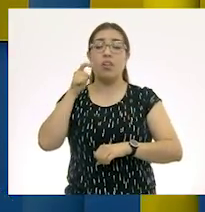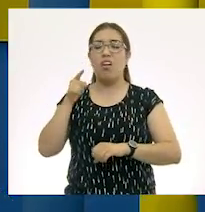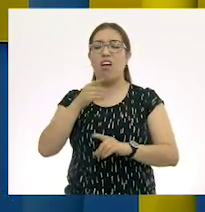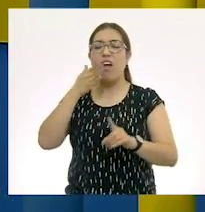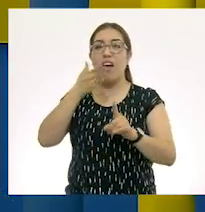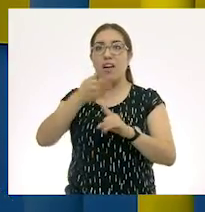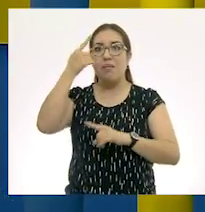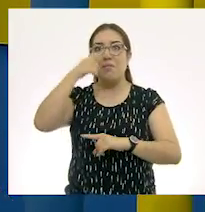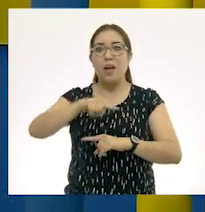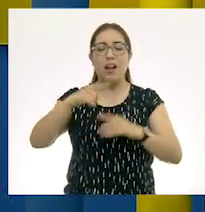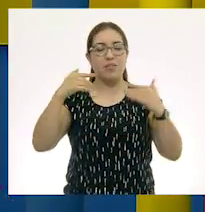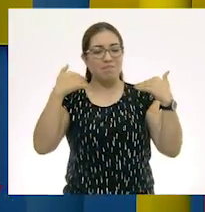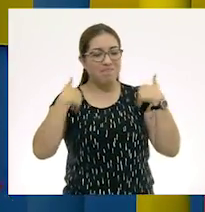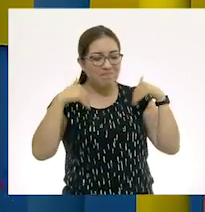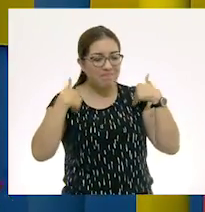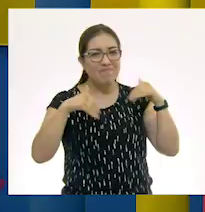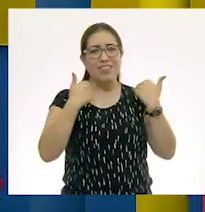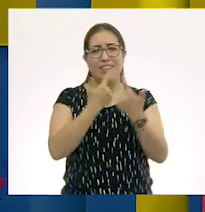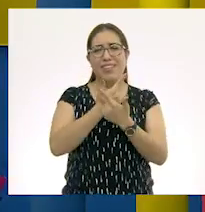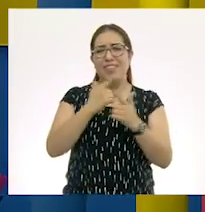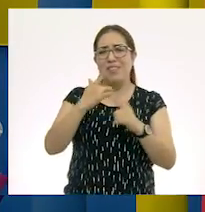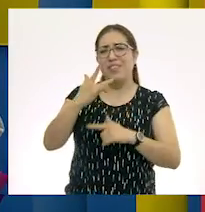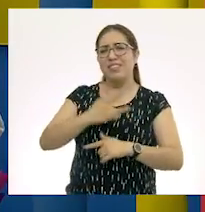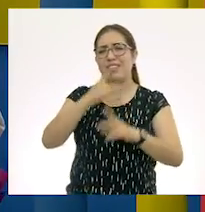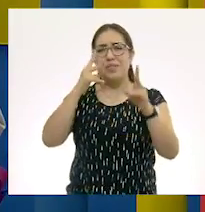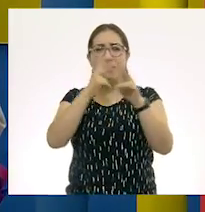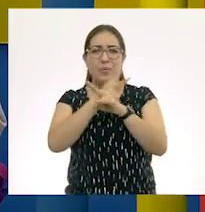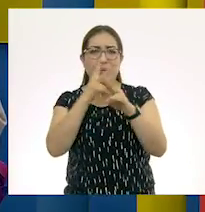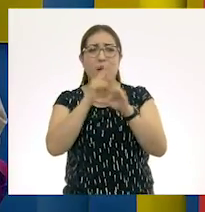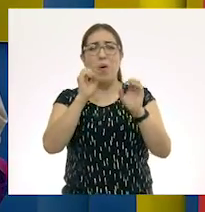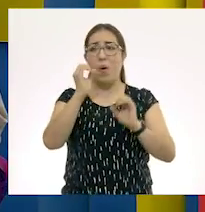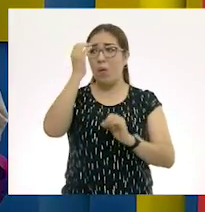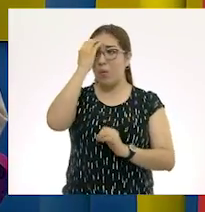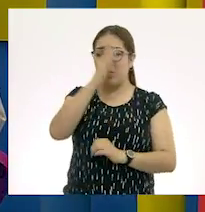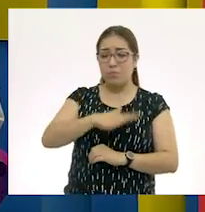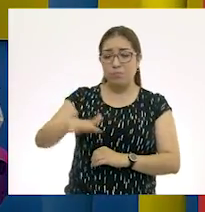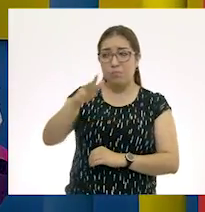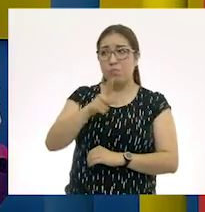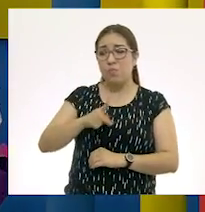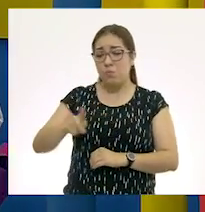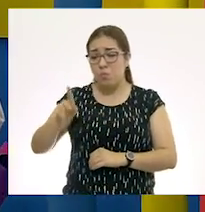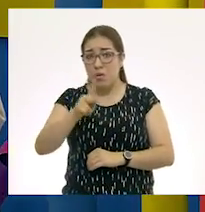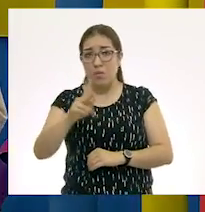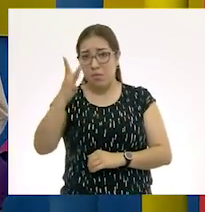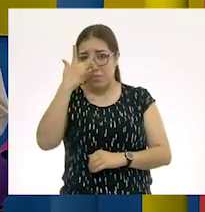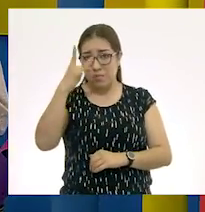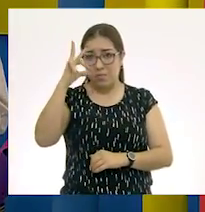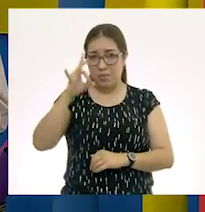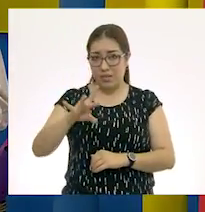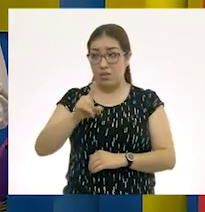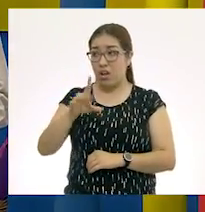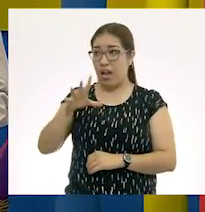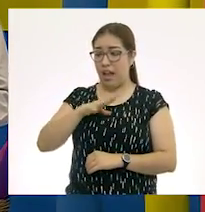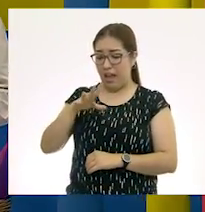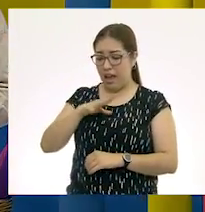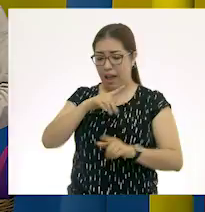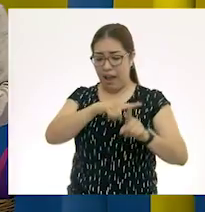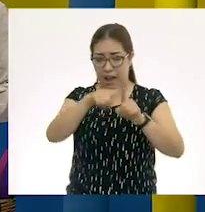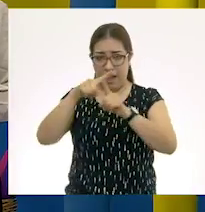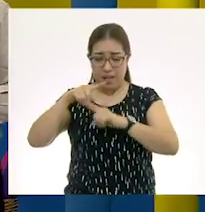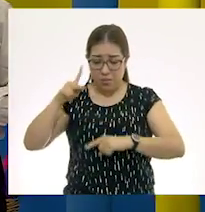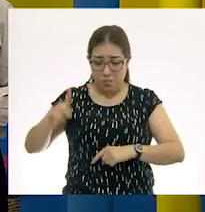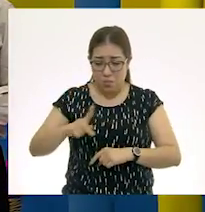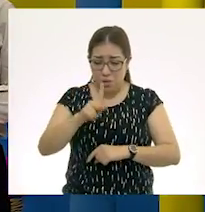al aire libre o para gozar de las artesanías de sus pueblos mágicos. Amealco de Bonfil, ubicado al sur de Querétaro,